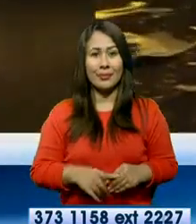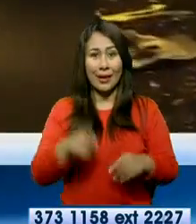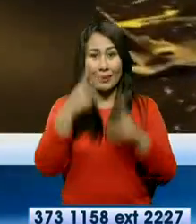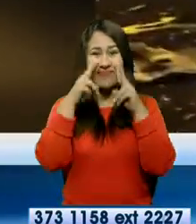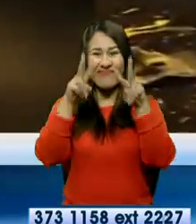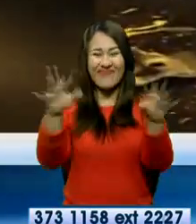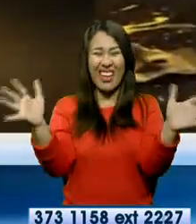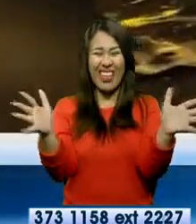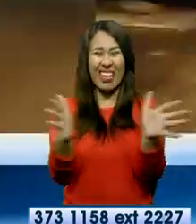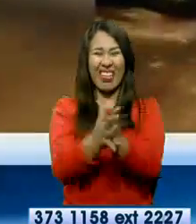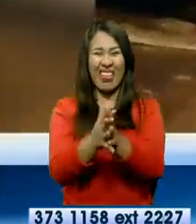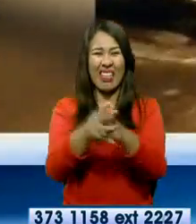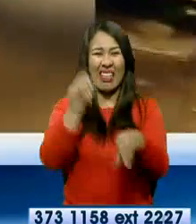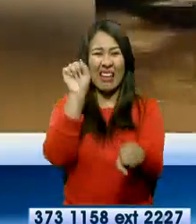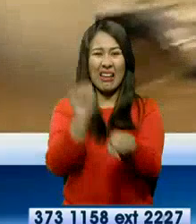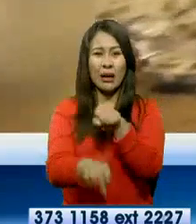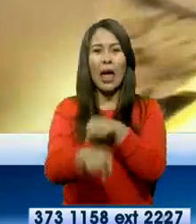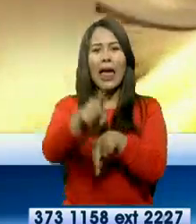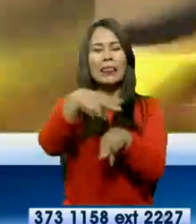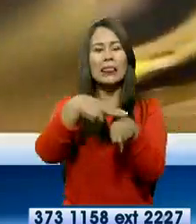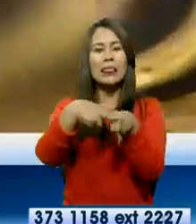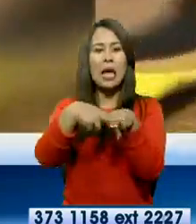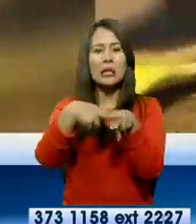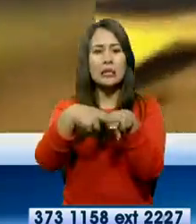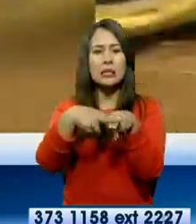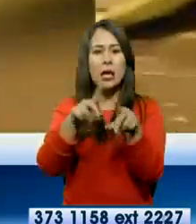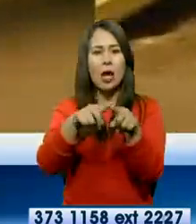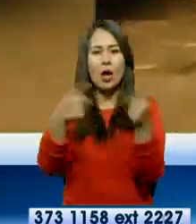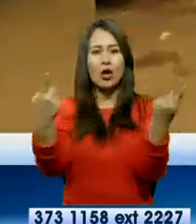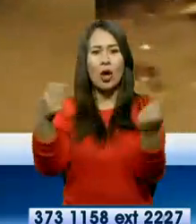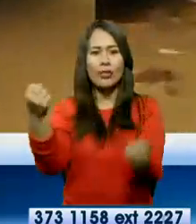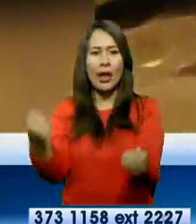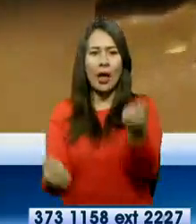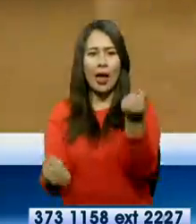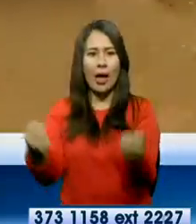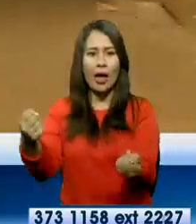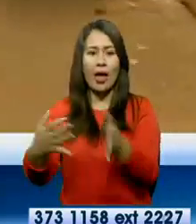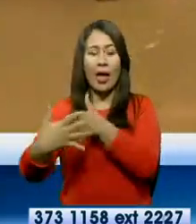Totalmente destrozado quedó este taxi luego de impactar contra una volqueta.